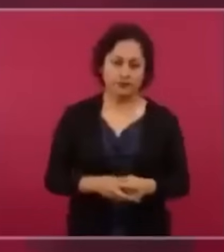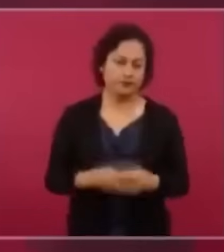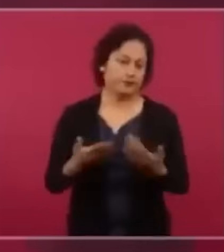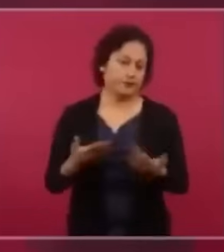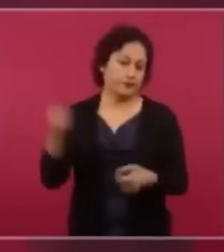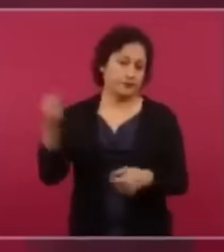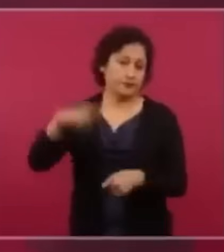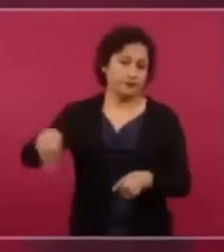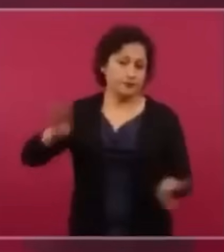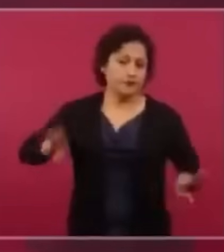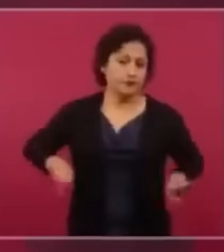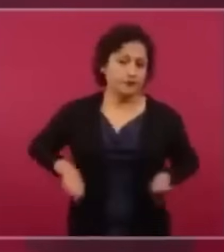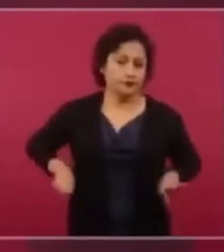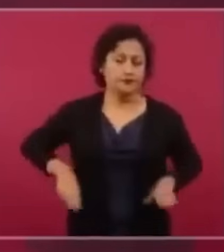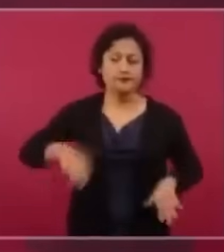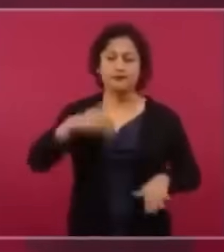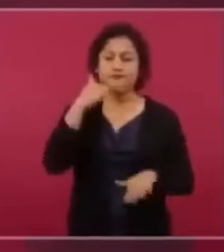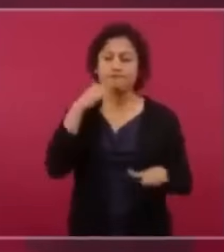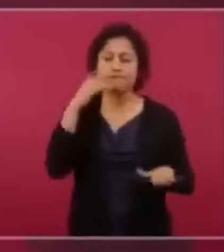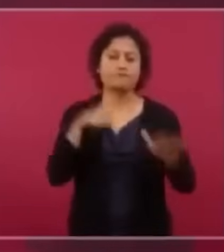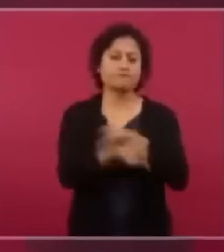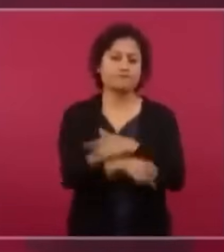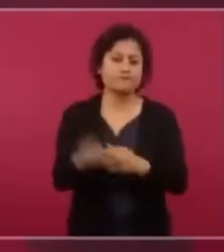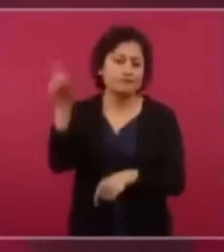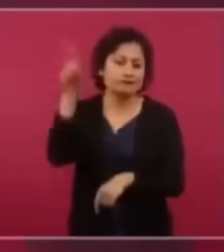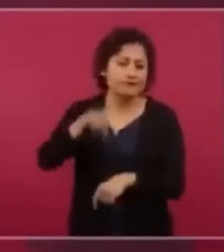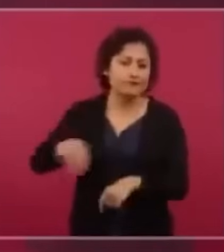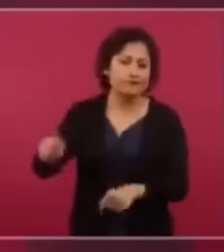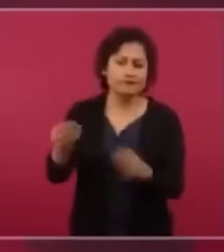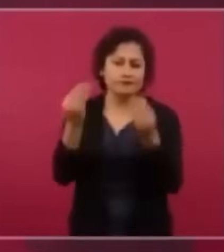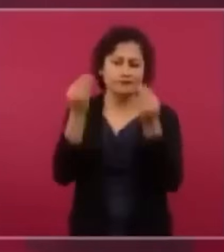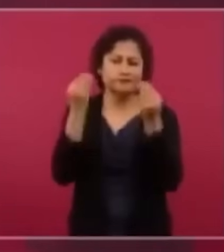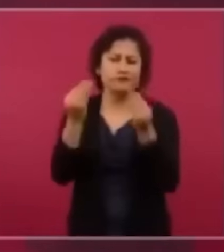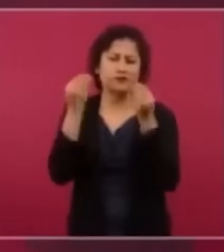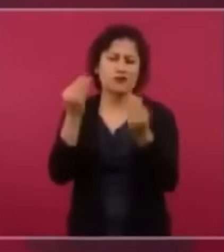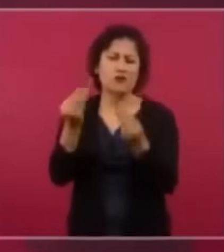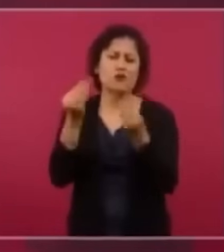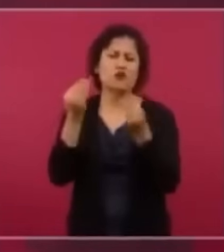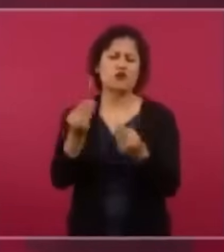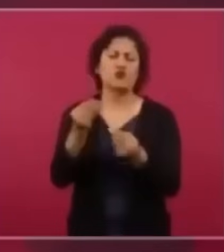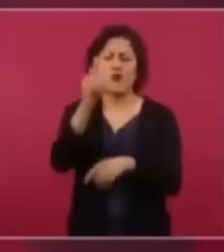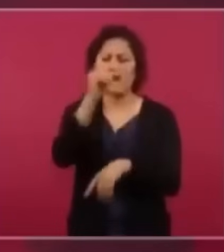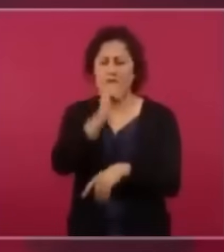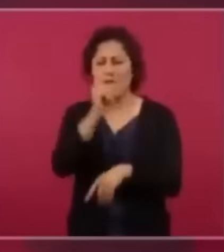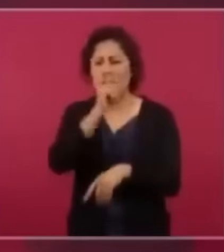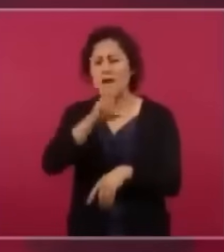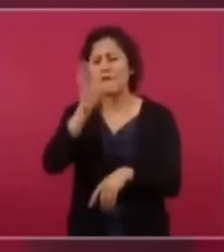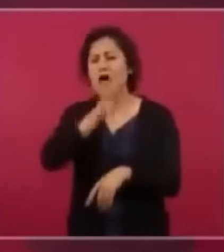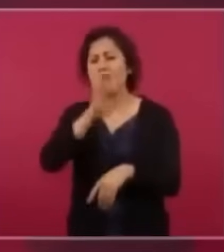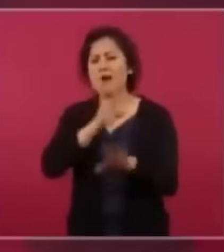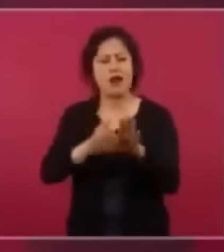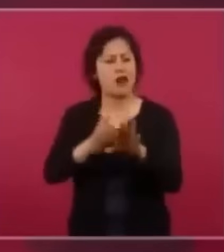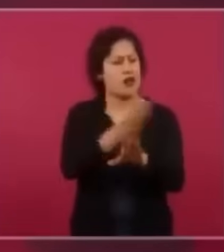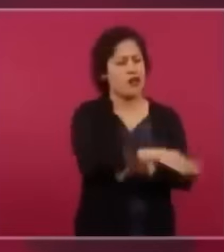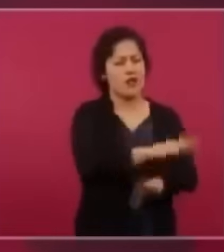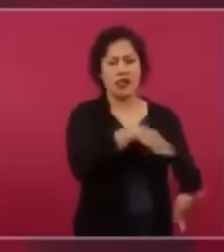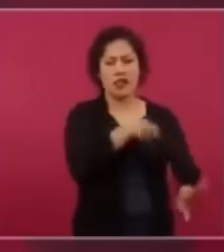corrupto, que le hizo mucho daño al pueblo de México y a la nación.